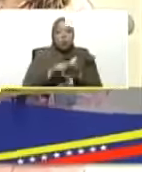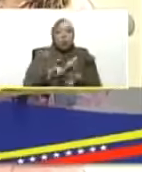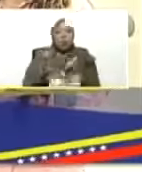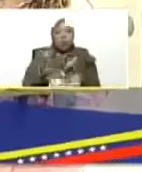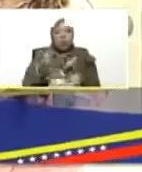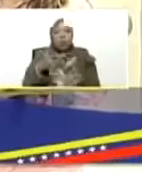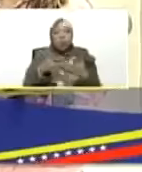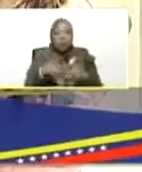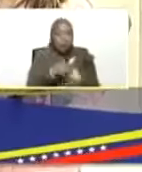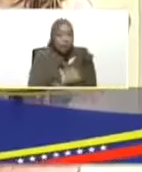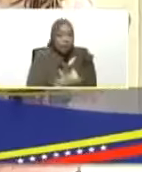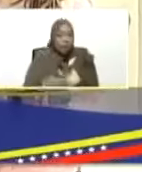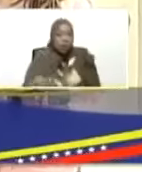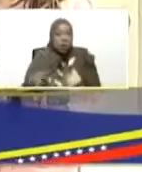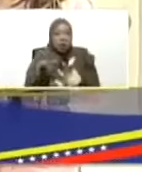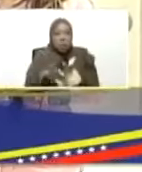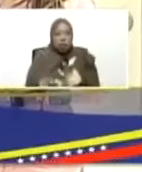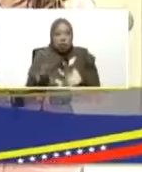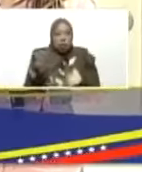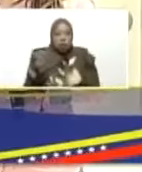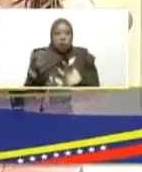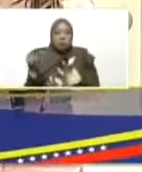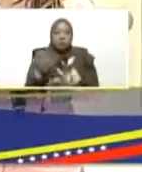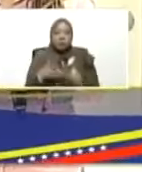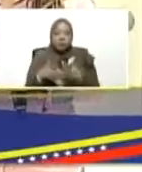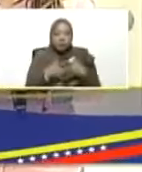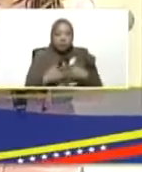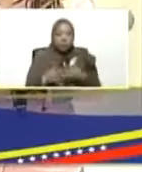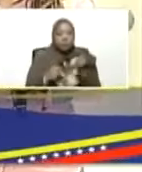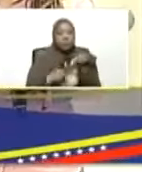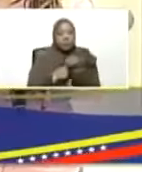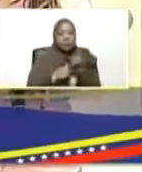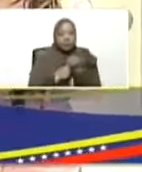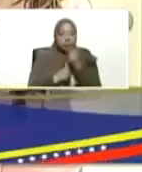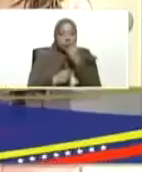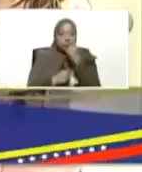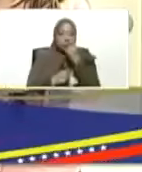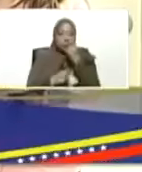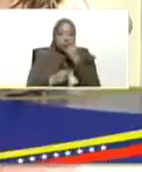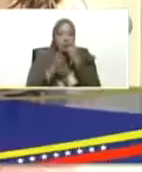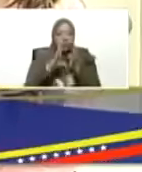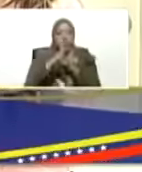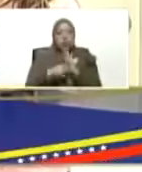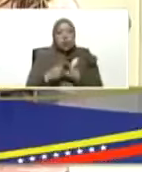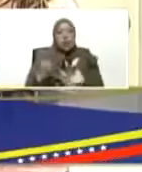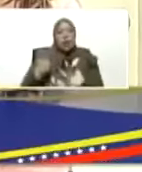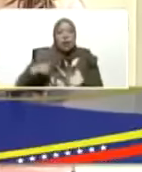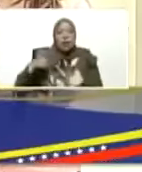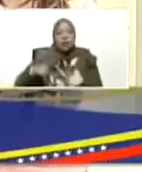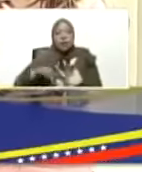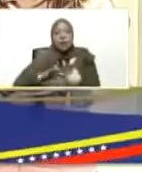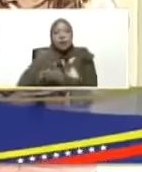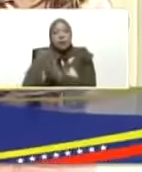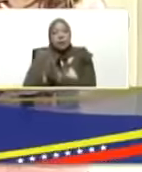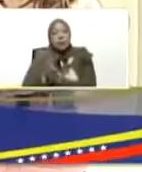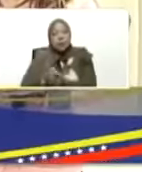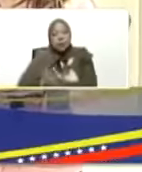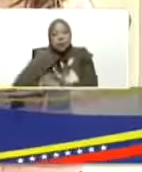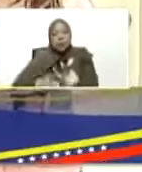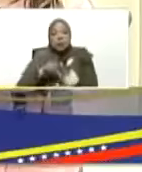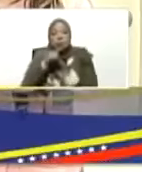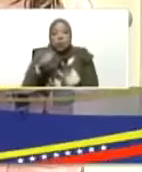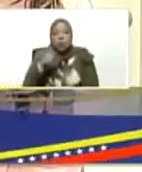los multimillonarios de Estados Unidos, destruyendo Argentina, con un